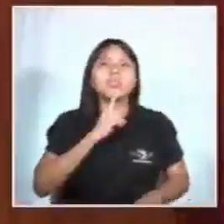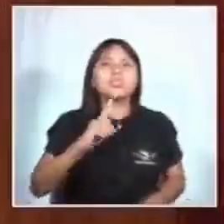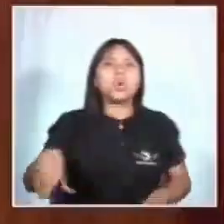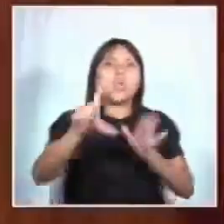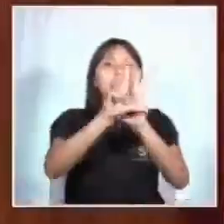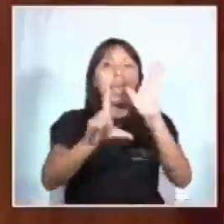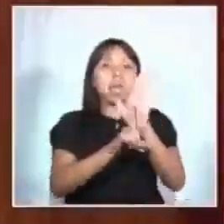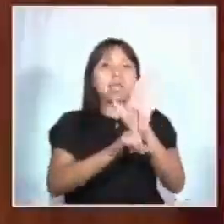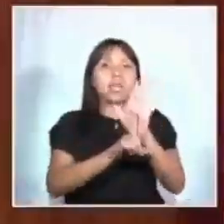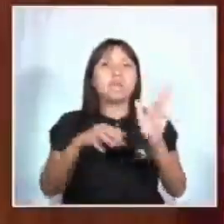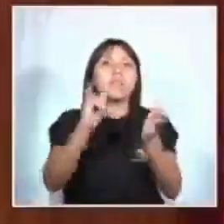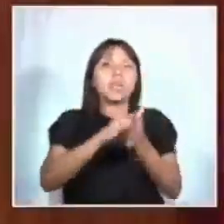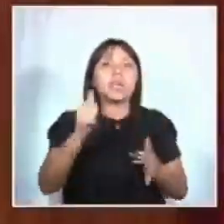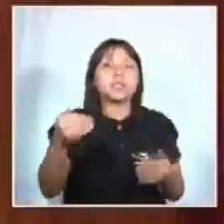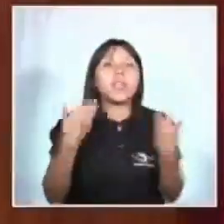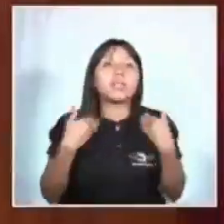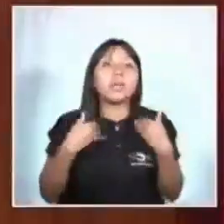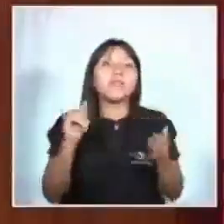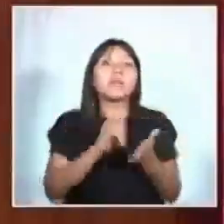leyes que se tienen que cumplir.